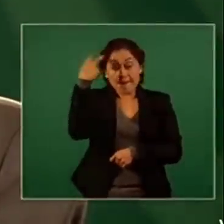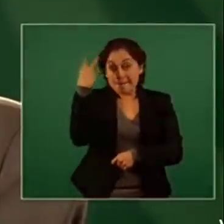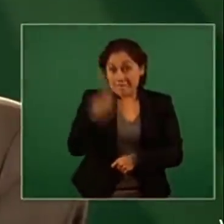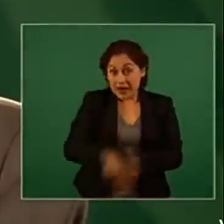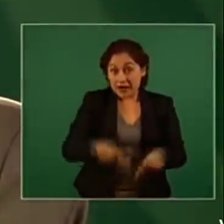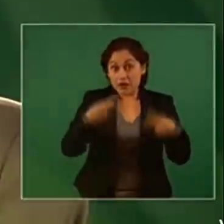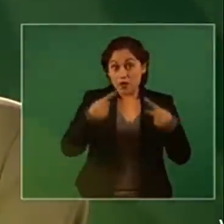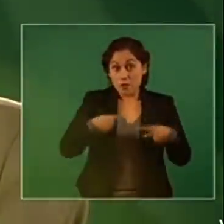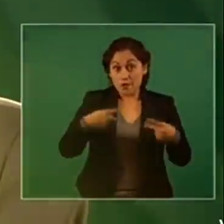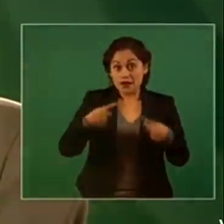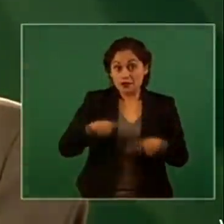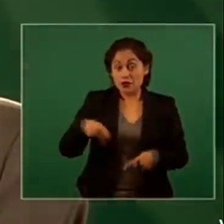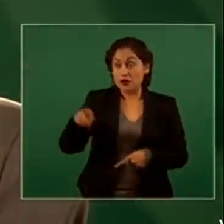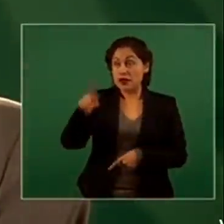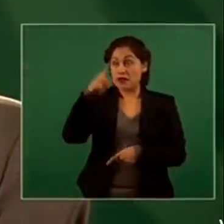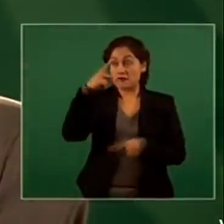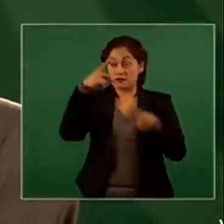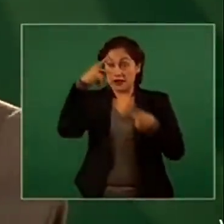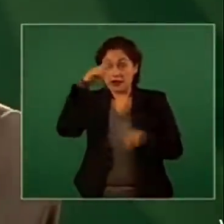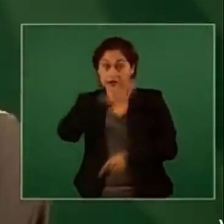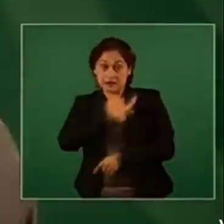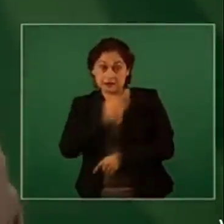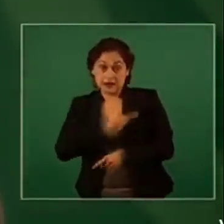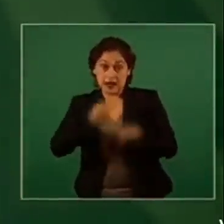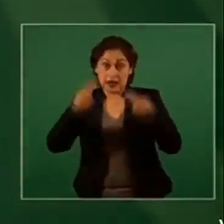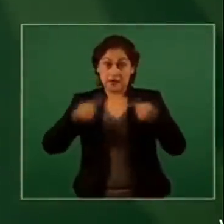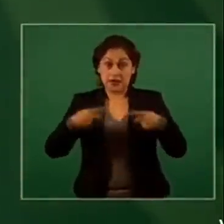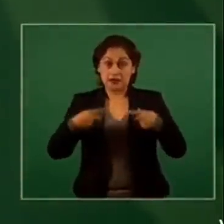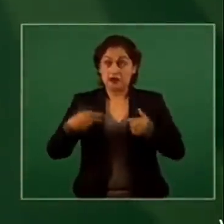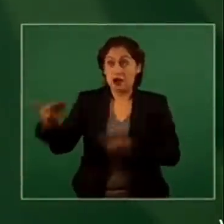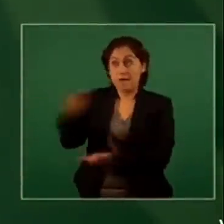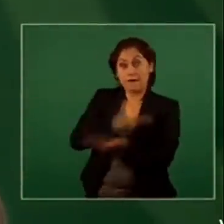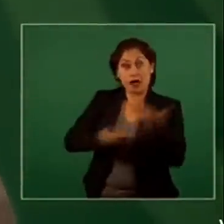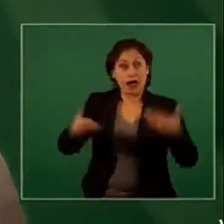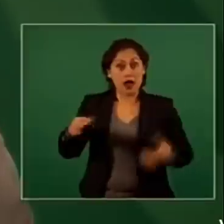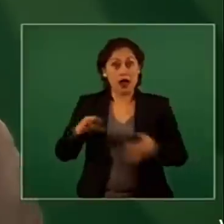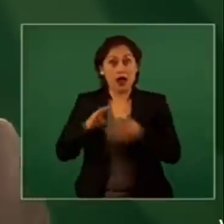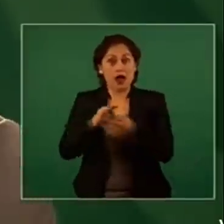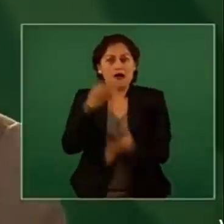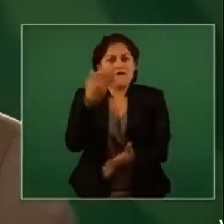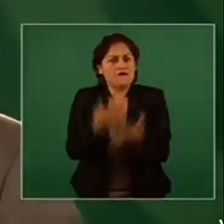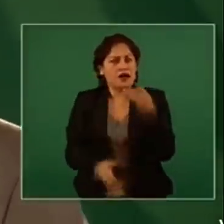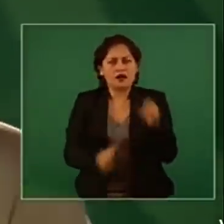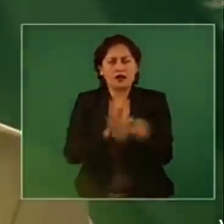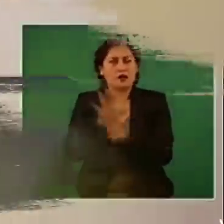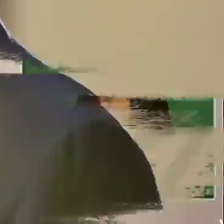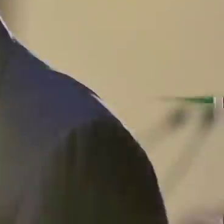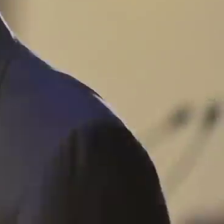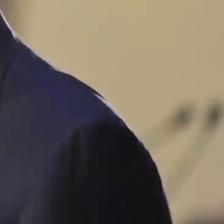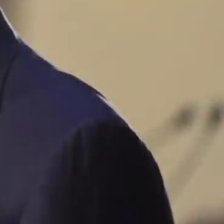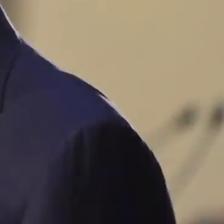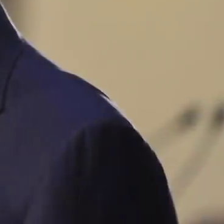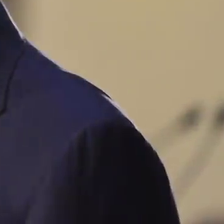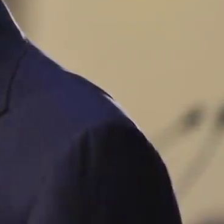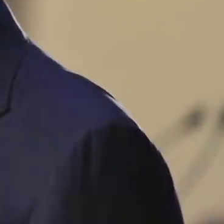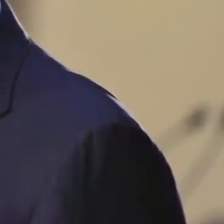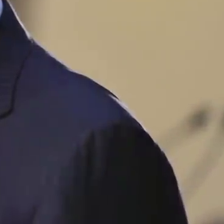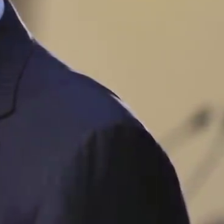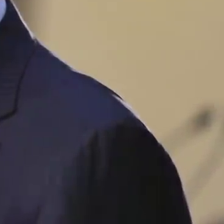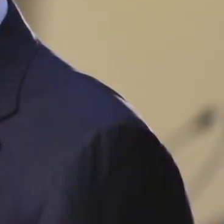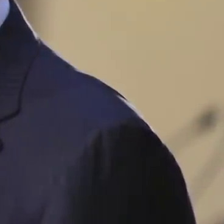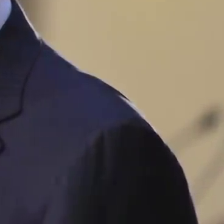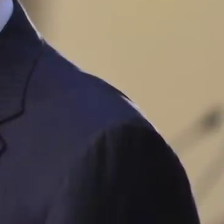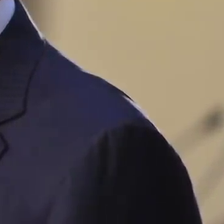mexicanos, al escuchar a López Obrador, se sienten más que orgullosos, ¿no? Porque López Obrador no es simplemente palabras,